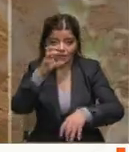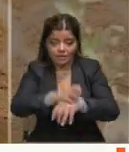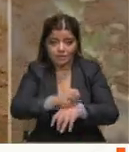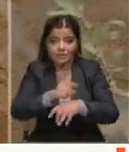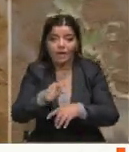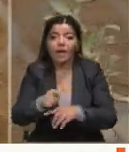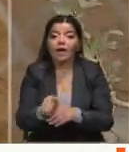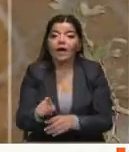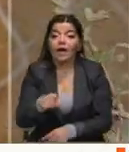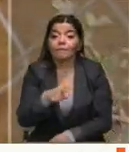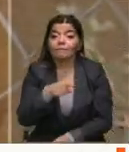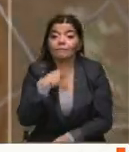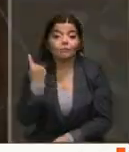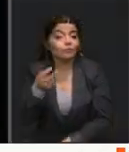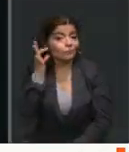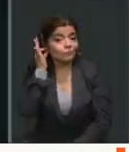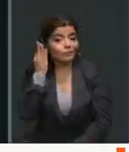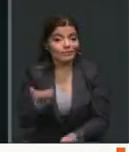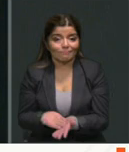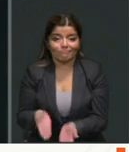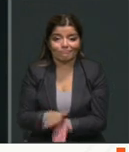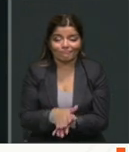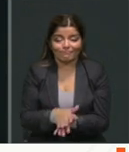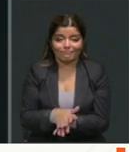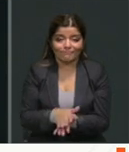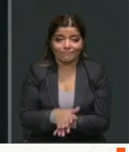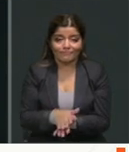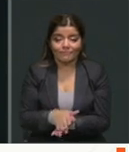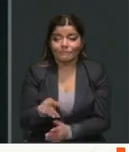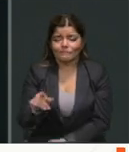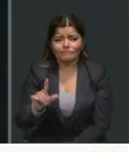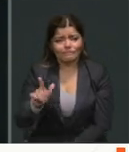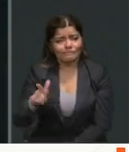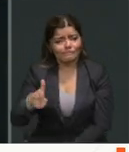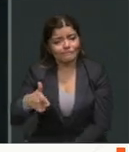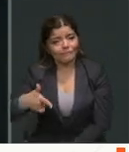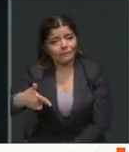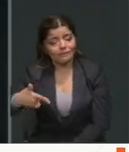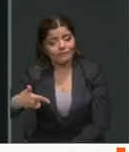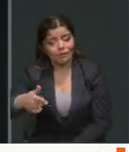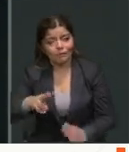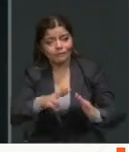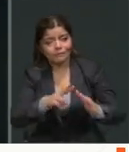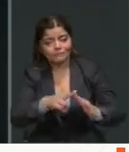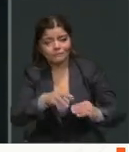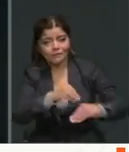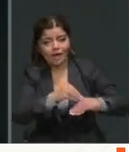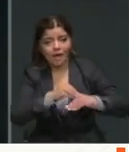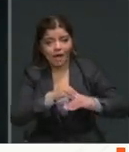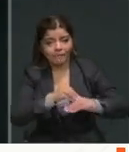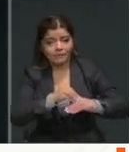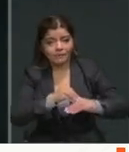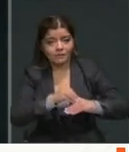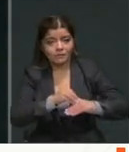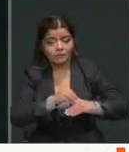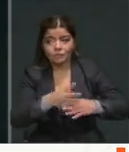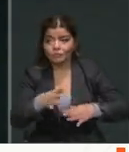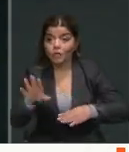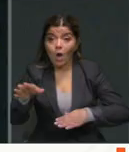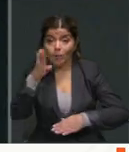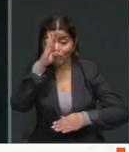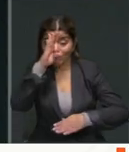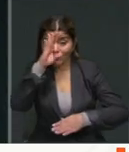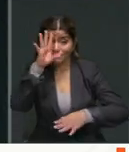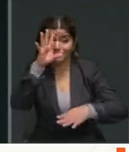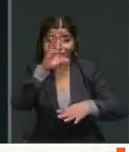causó la muerte a Daniela. Ella se demoraba, entonces vino un vecino, me fue a avisar de que ya han atacado a mi sobrina.